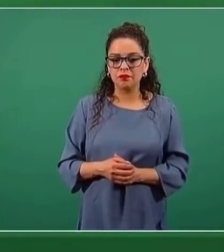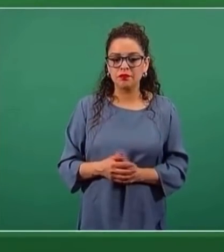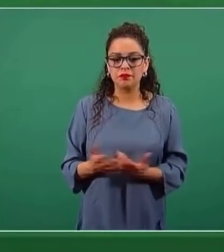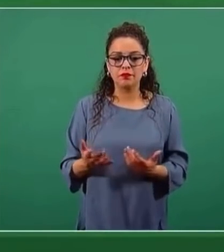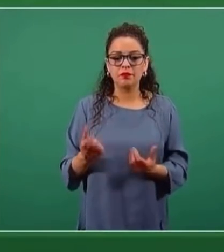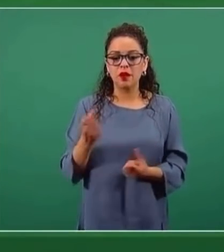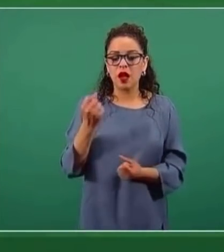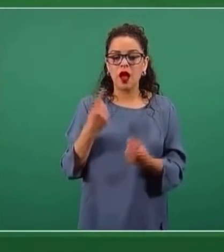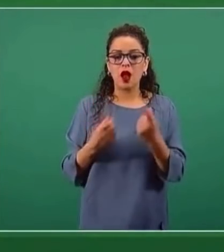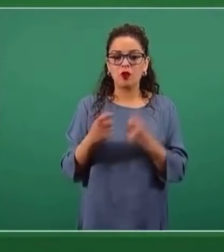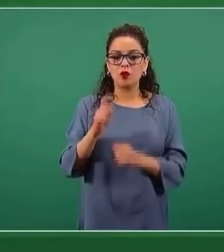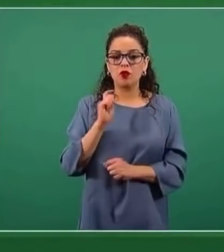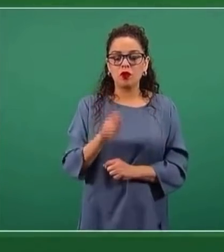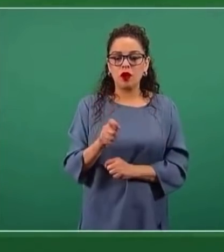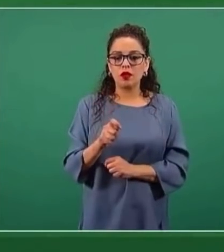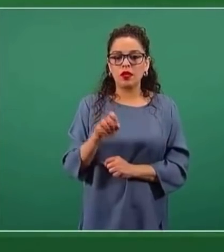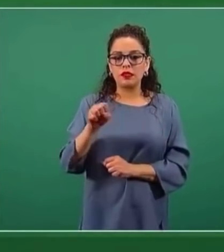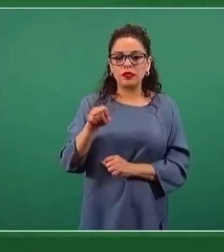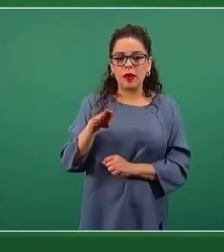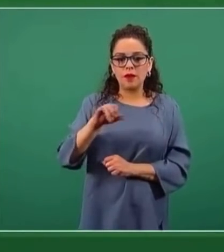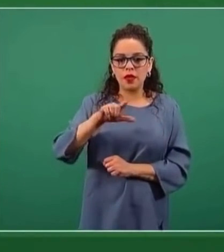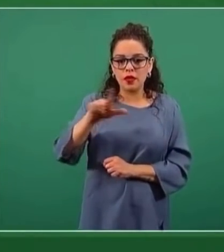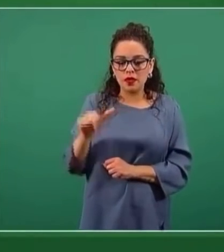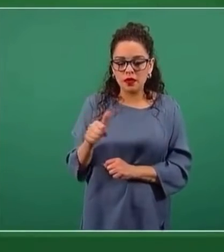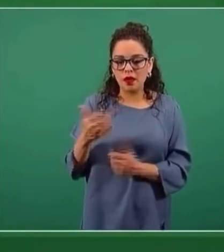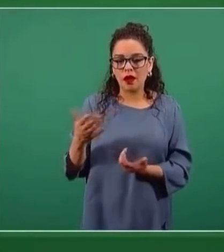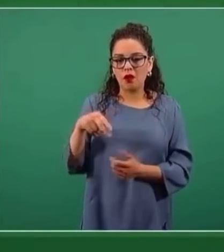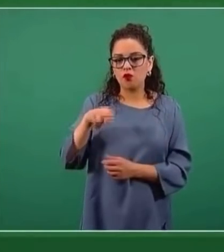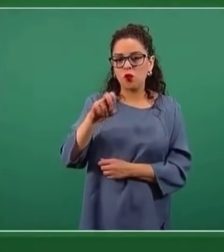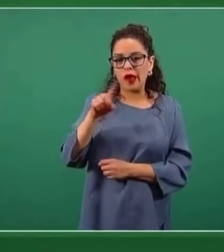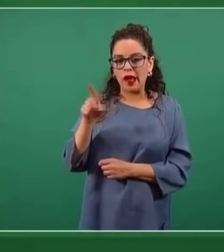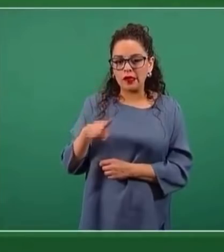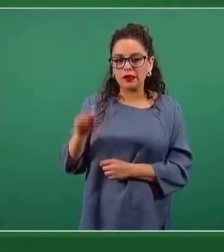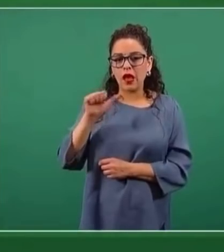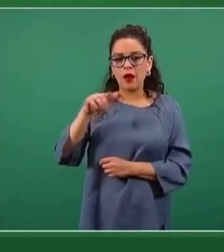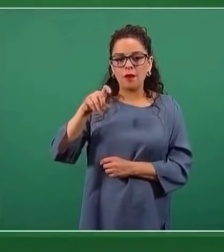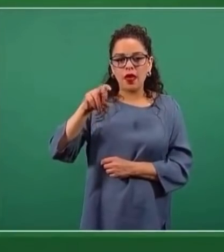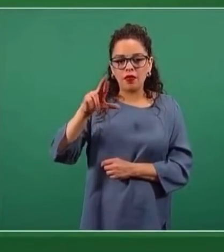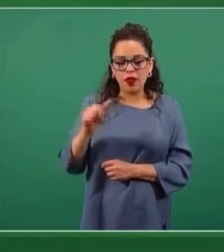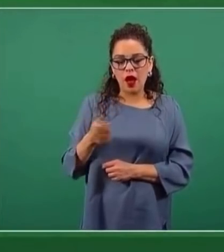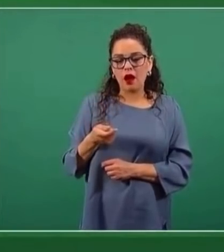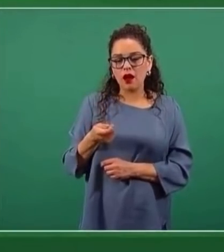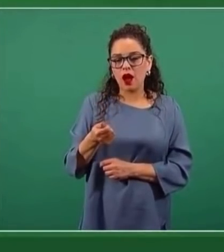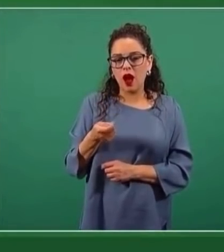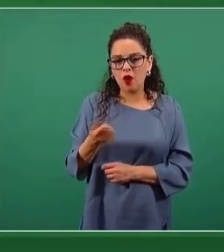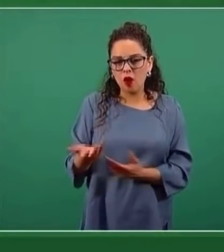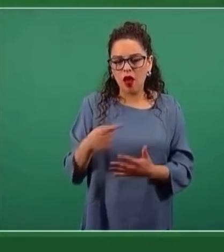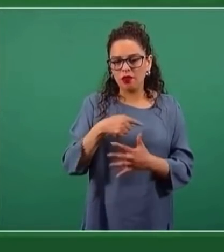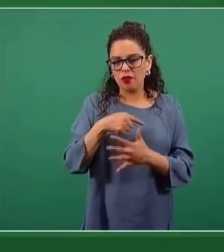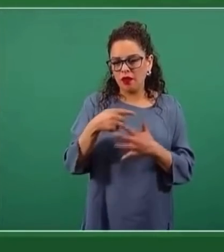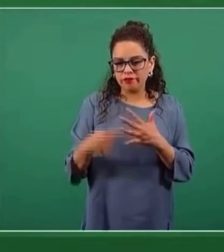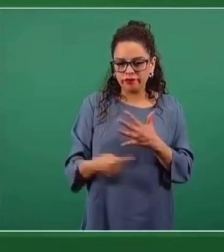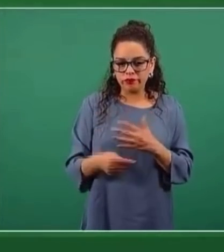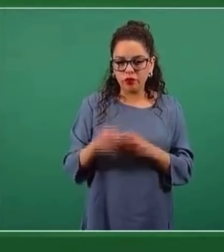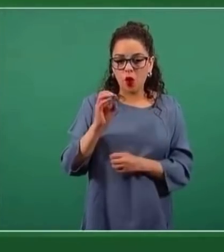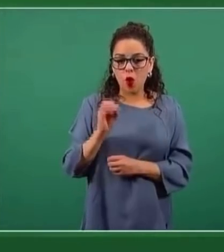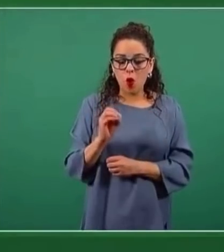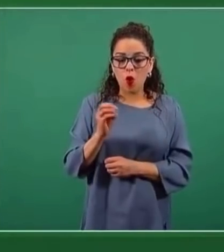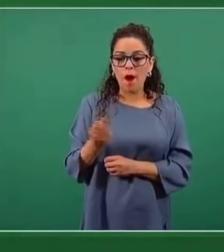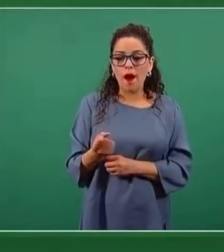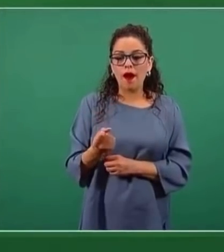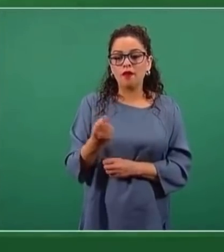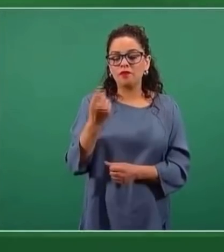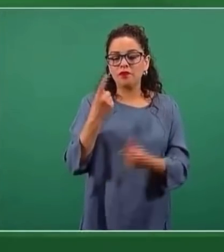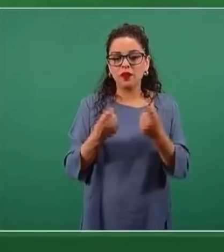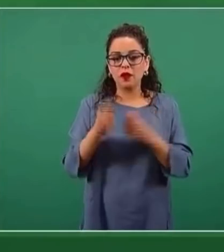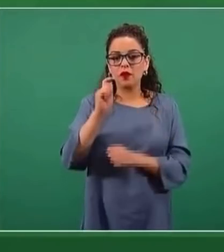algunos tipos de semillas, las nueces, las almendras, los cacahuates, o algún tipo